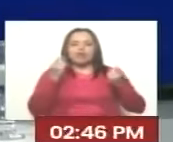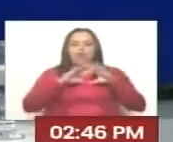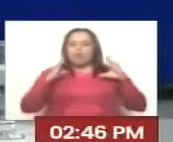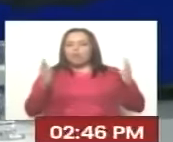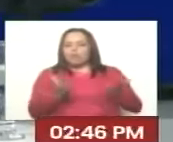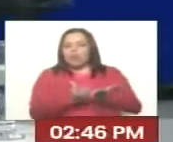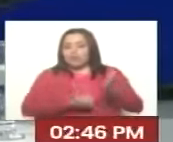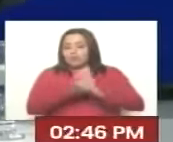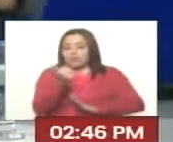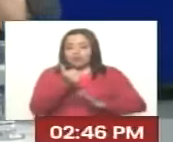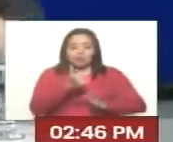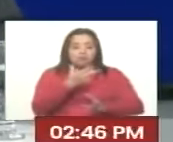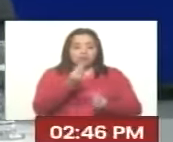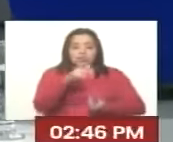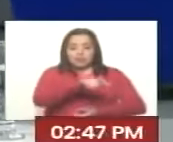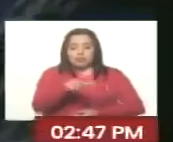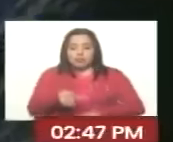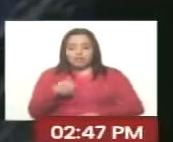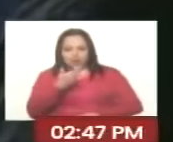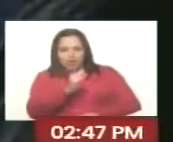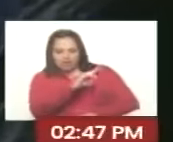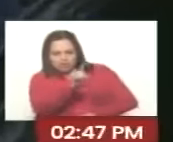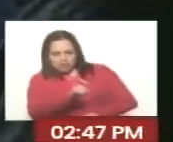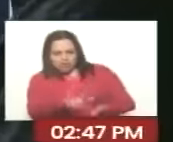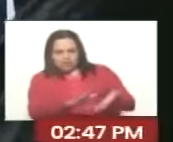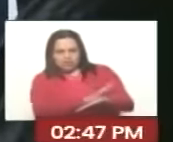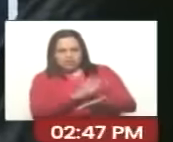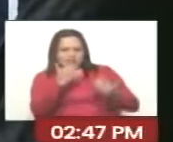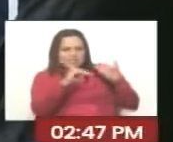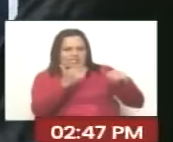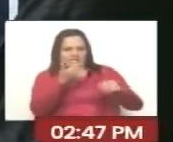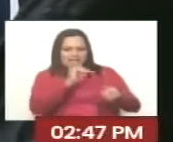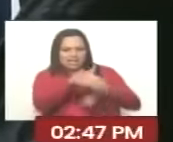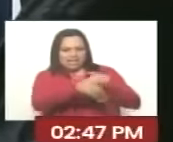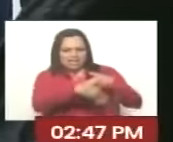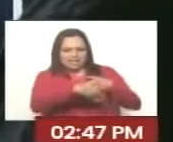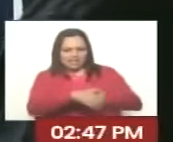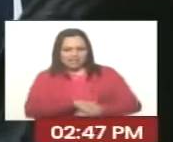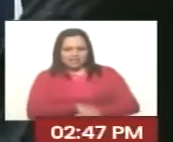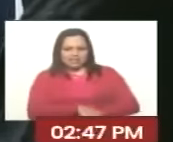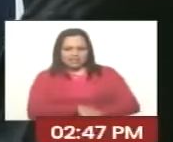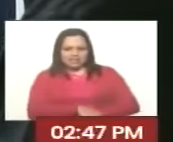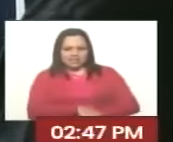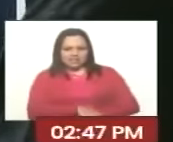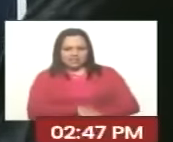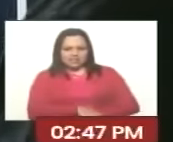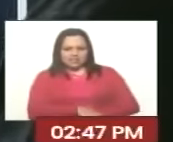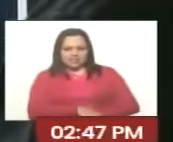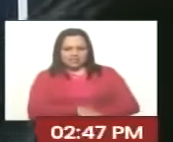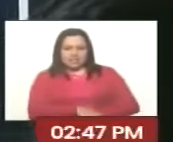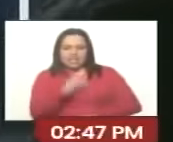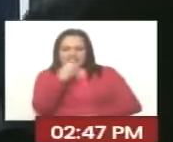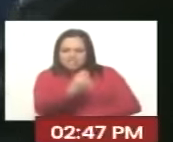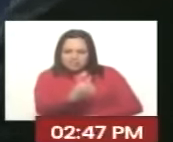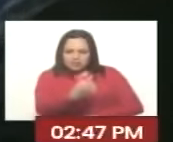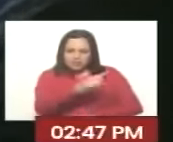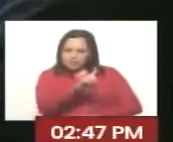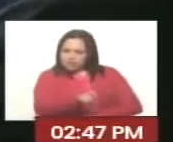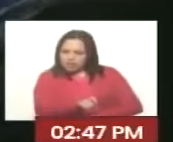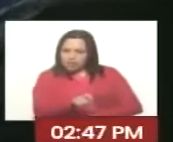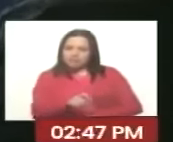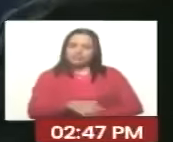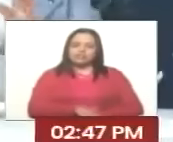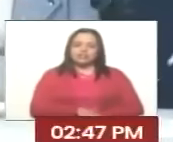mucho más masivo. Sobre eso tengo una preguntita por ahí a propósito de un mensaje que nos llega por las redes. Y tiene que ver, por acá nos escriben. Ellos tienen una